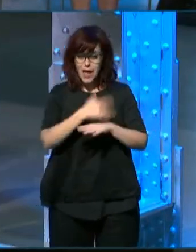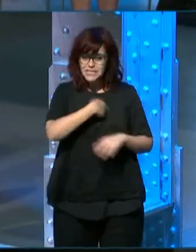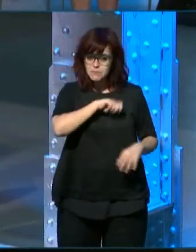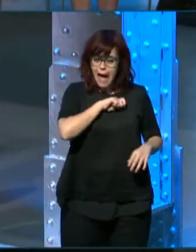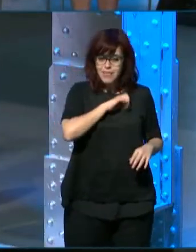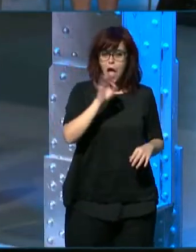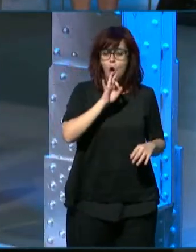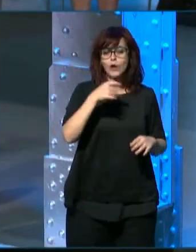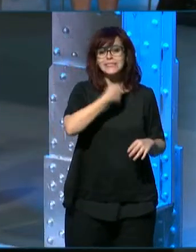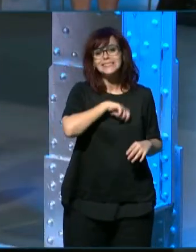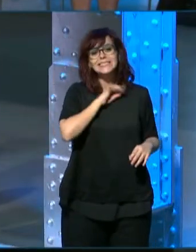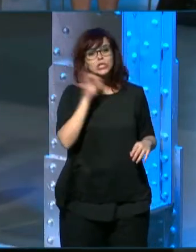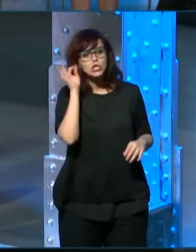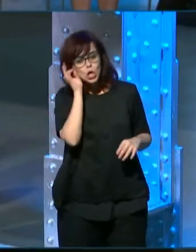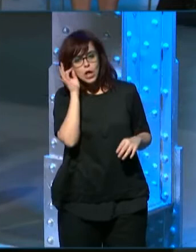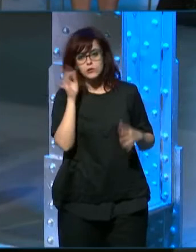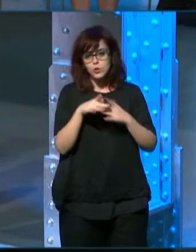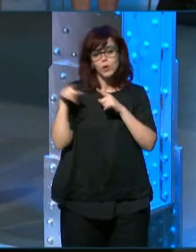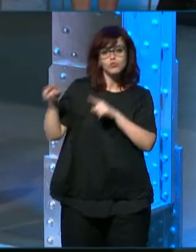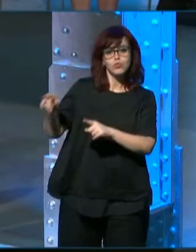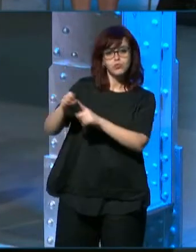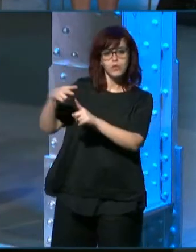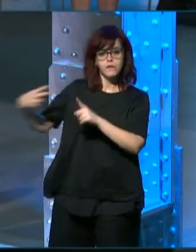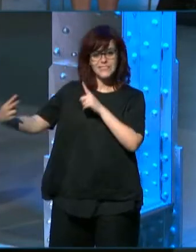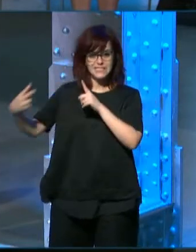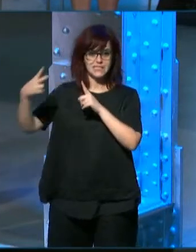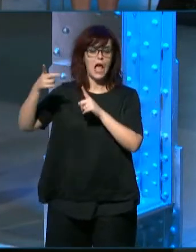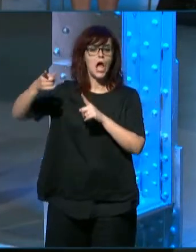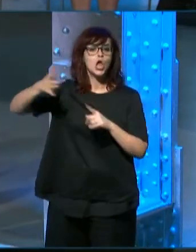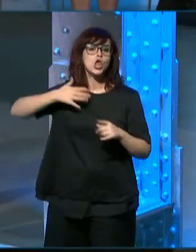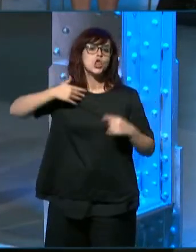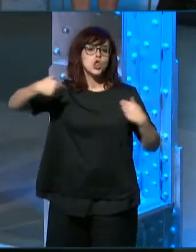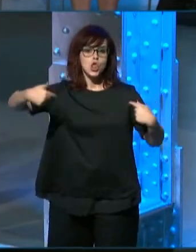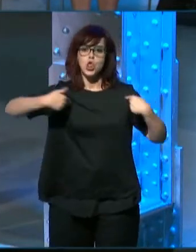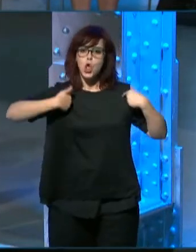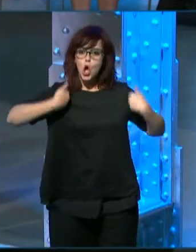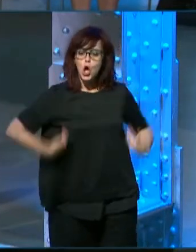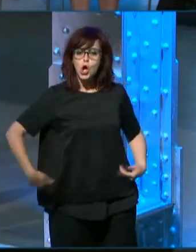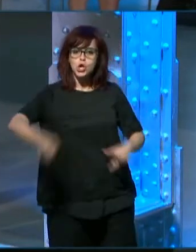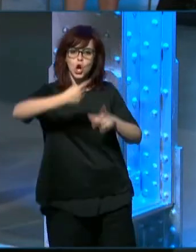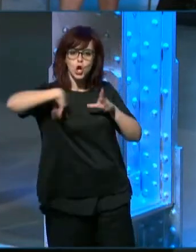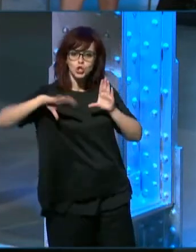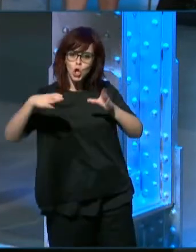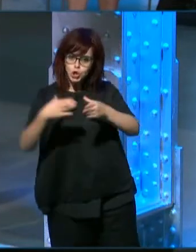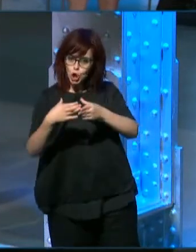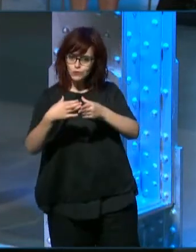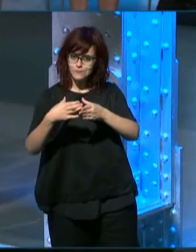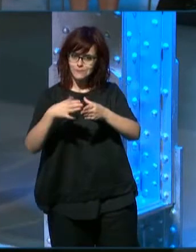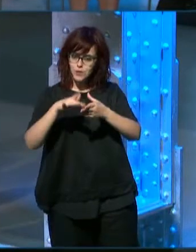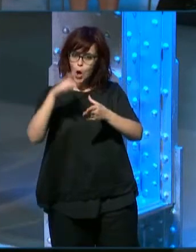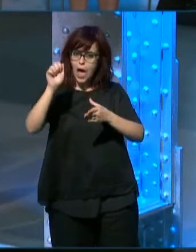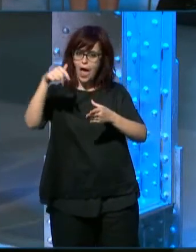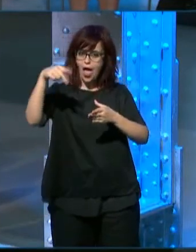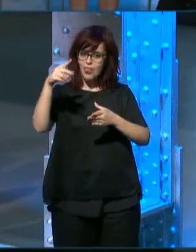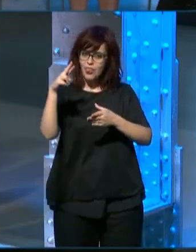o escritora, añadiría yo, pero tú hablas desde tu yo, ese yo que es nosotros, que decía también Andrés Neumann, que me ha parecido también